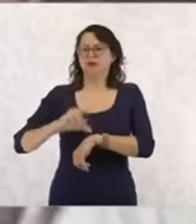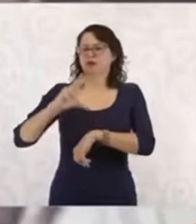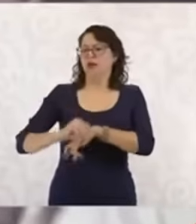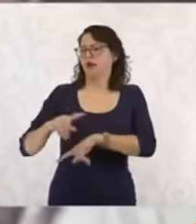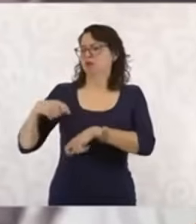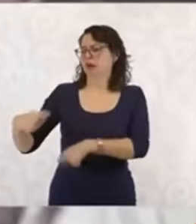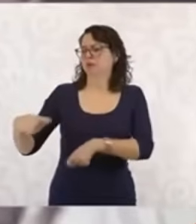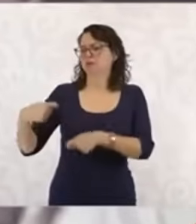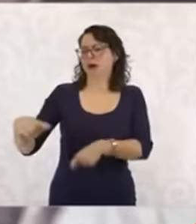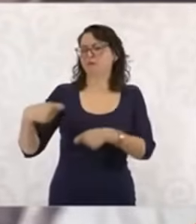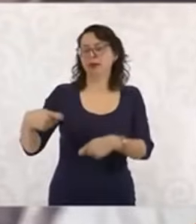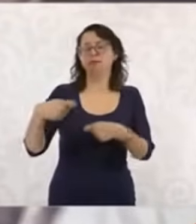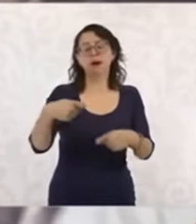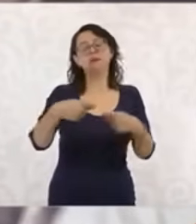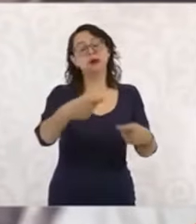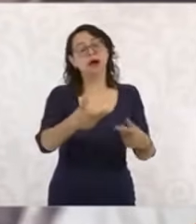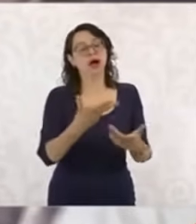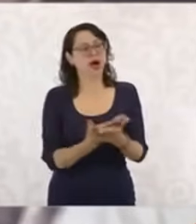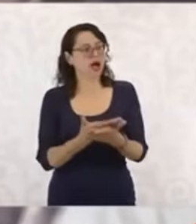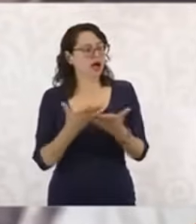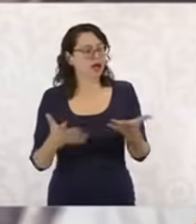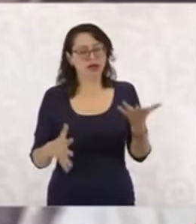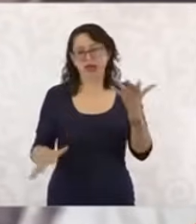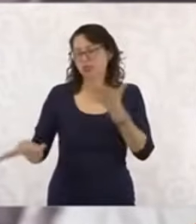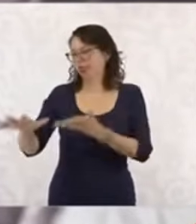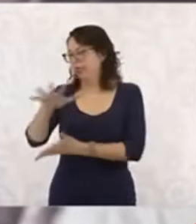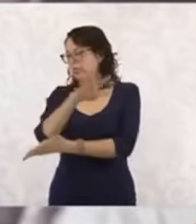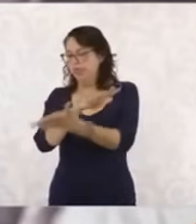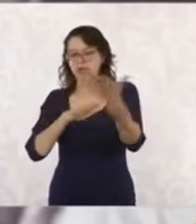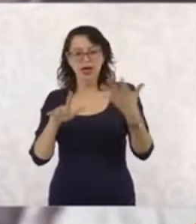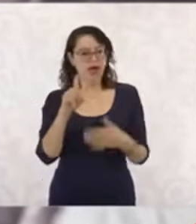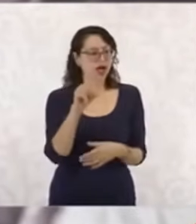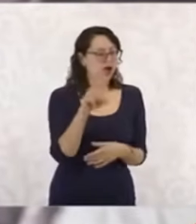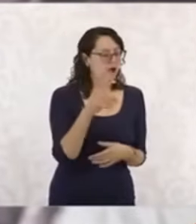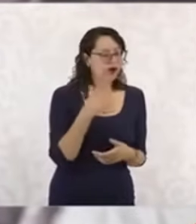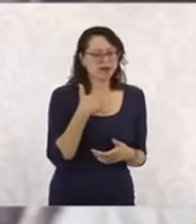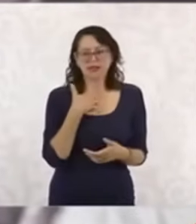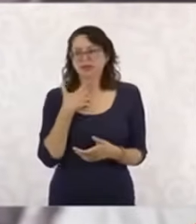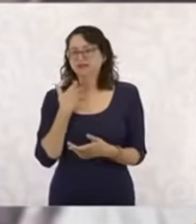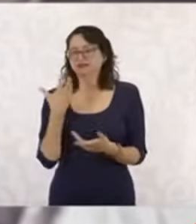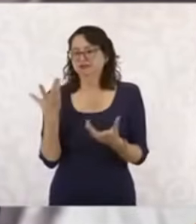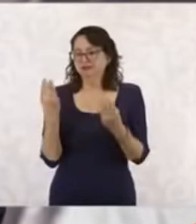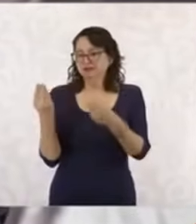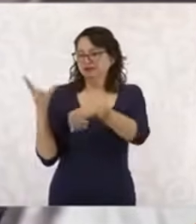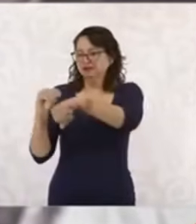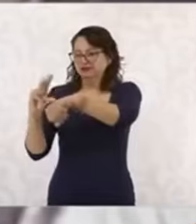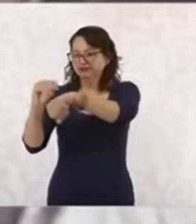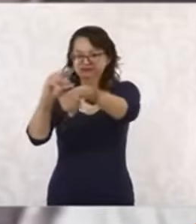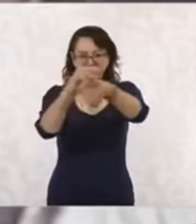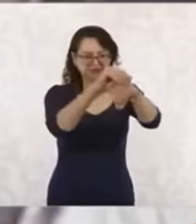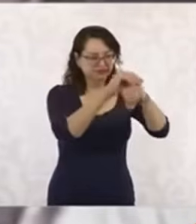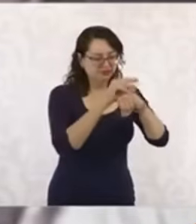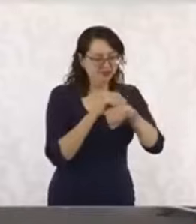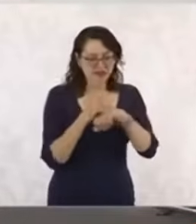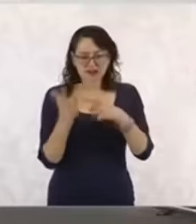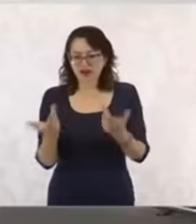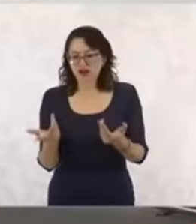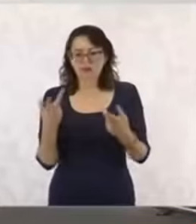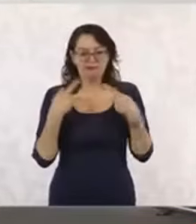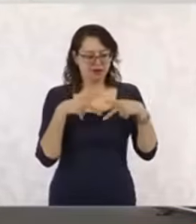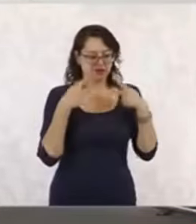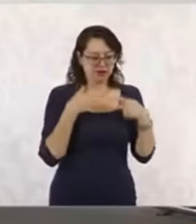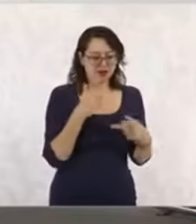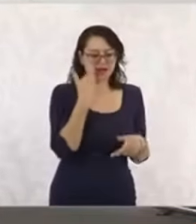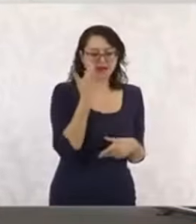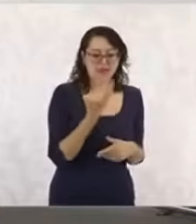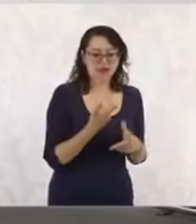mercado negro del agua. En algunas regiones que se encuentran sobreconcesionadas, si algún usuario que quiere emprender algún